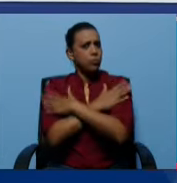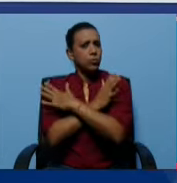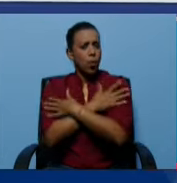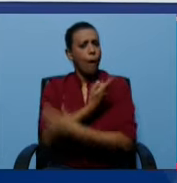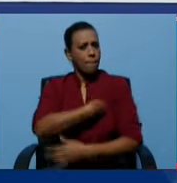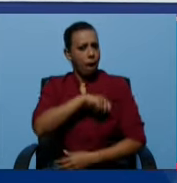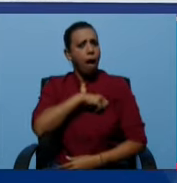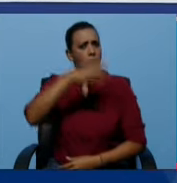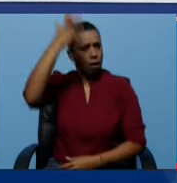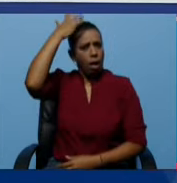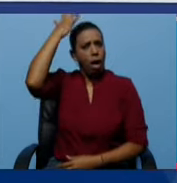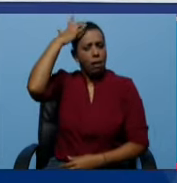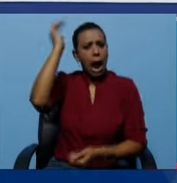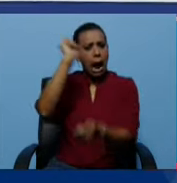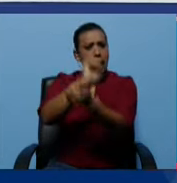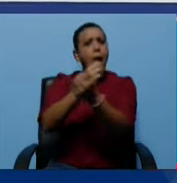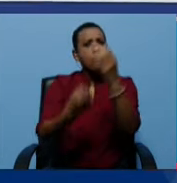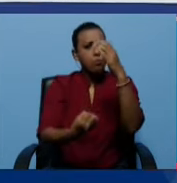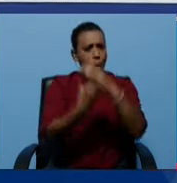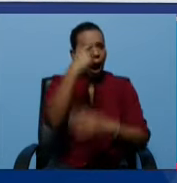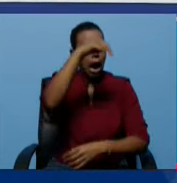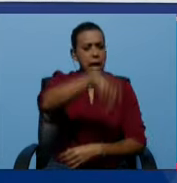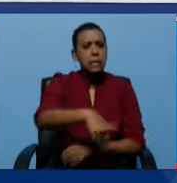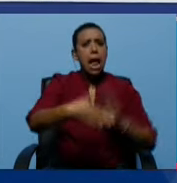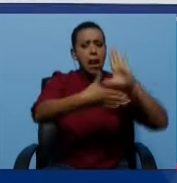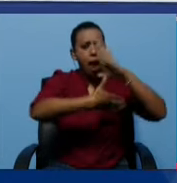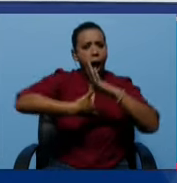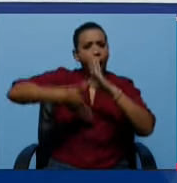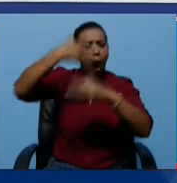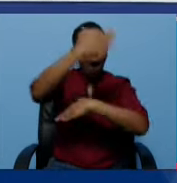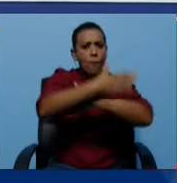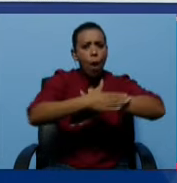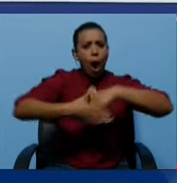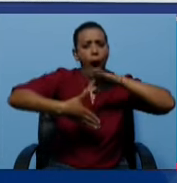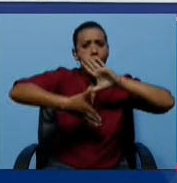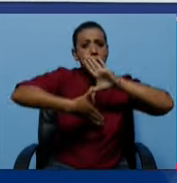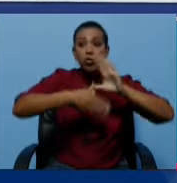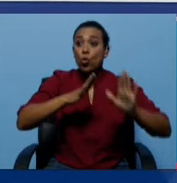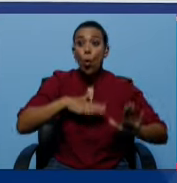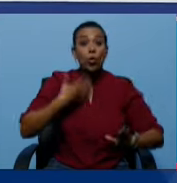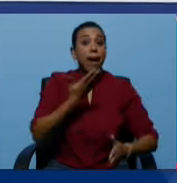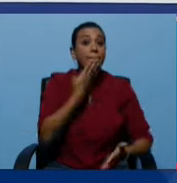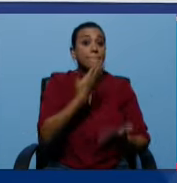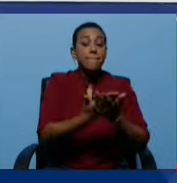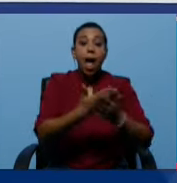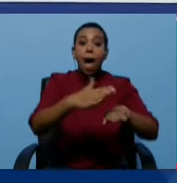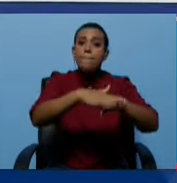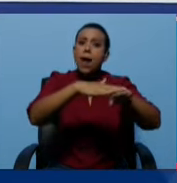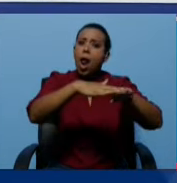por crear el esclavismo. Muy bien. Y no han querido pedir perdón.